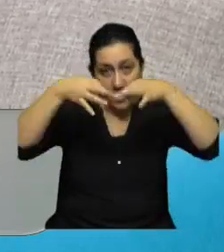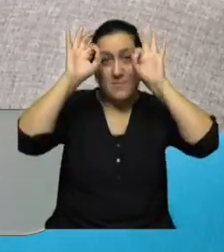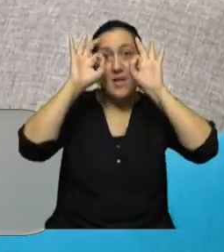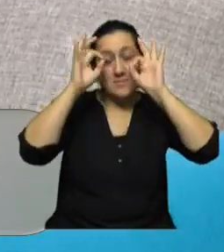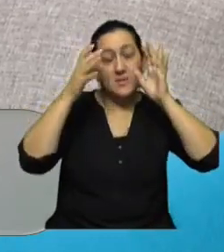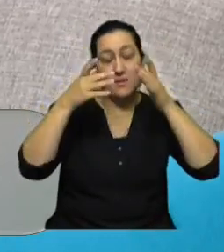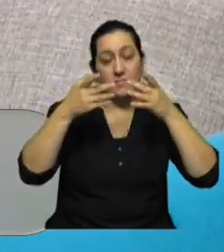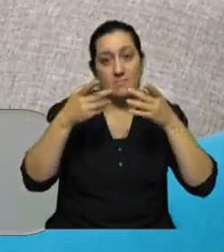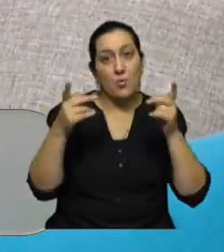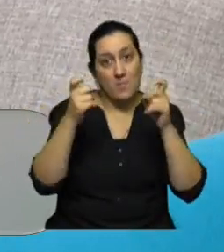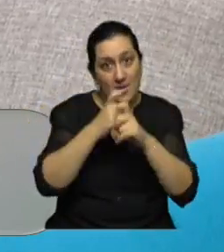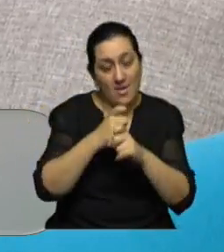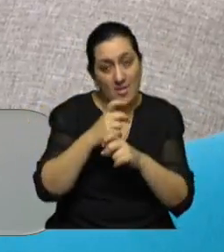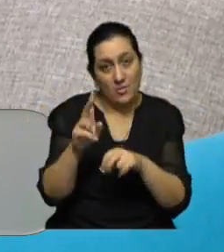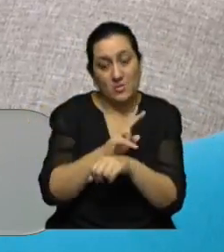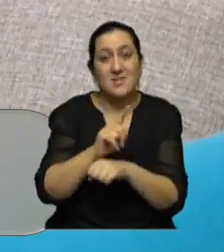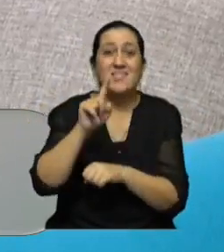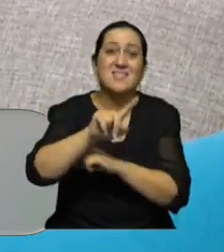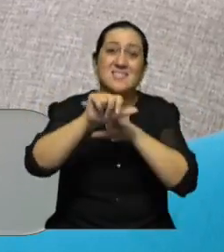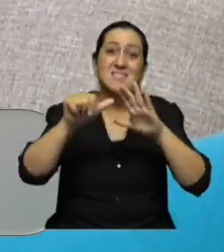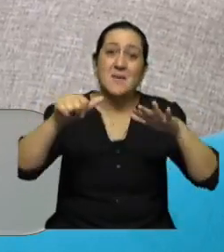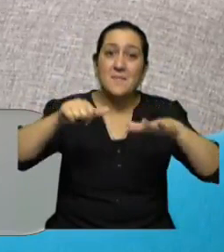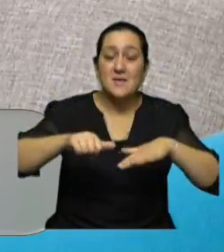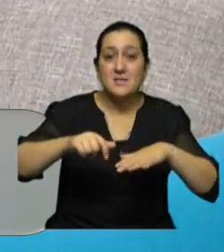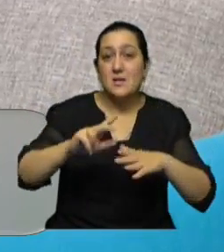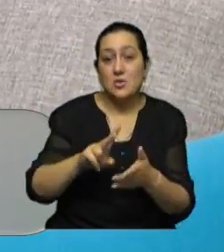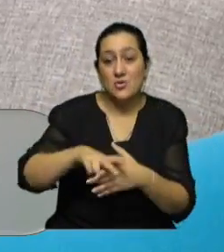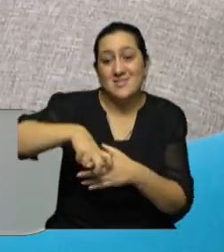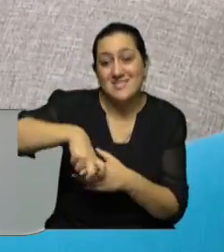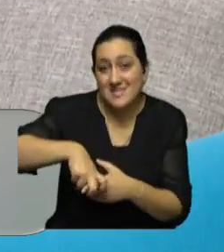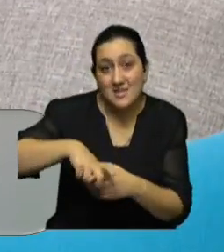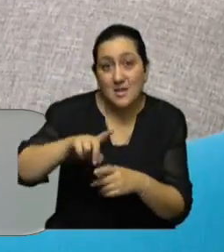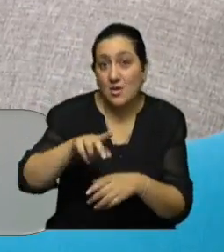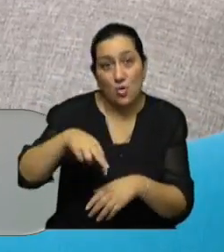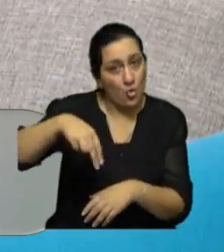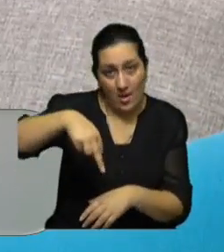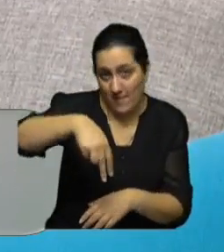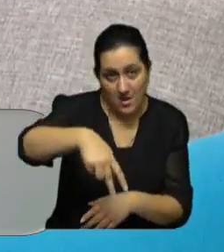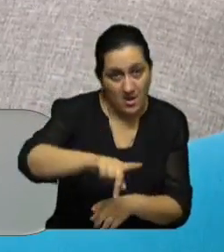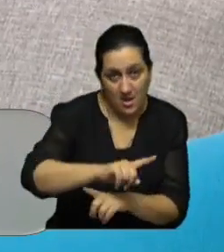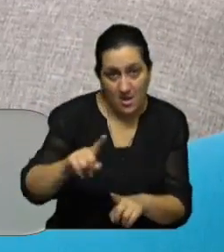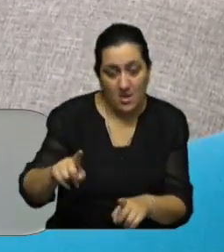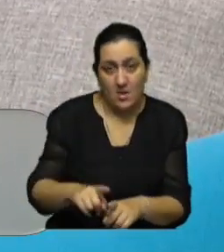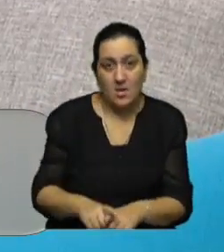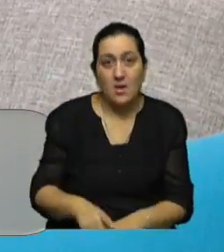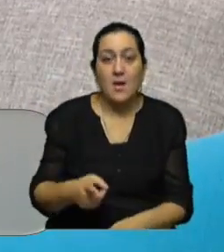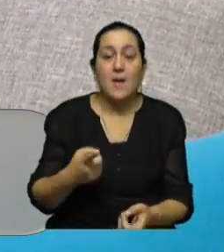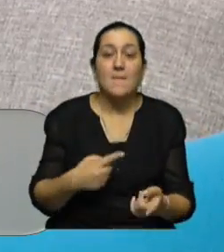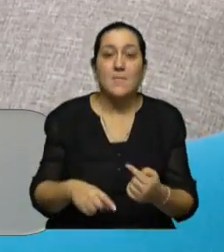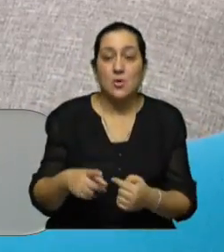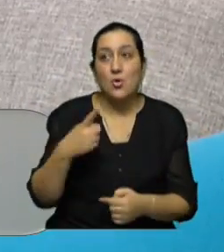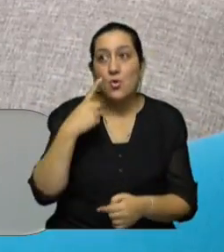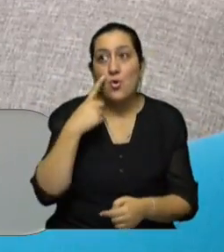controlar. Tiene 16 meses, no se sienta sola, no gatea, mucho menos camina. Pero sí vamos